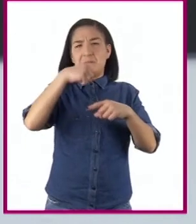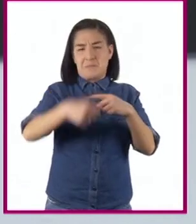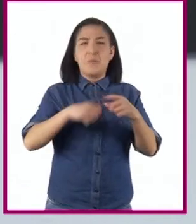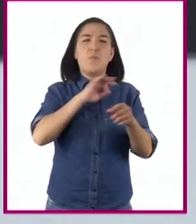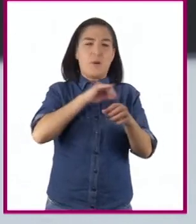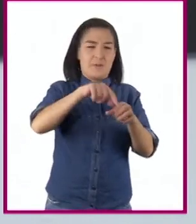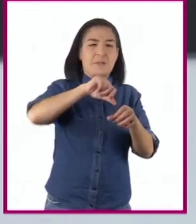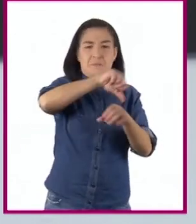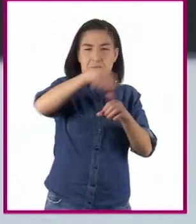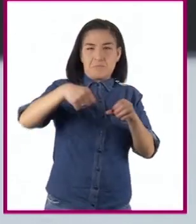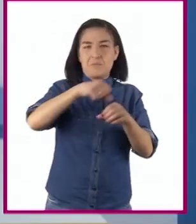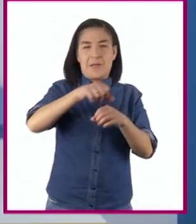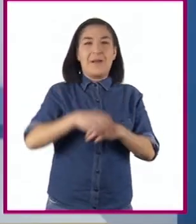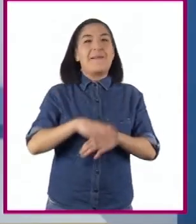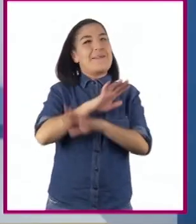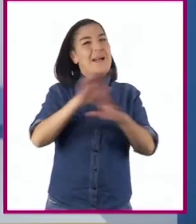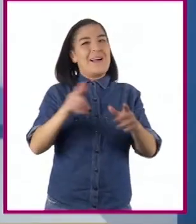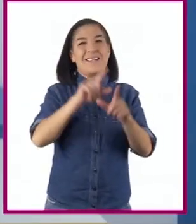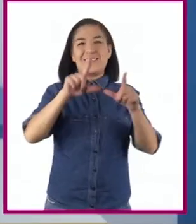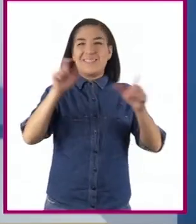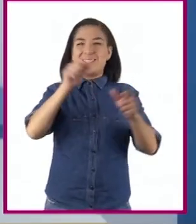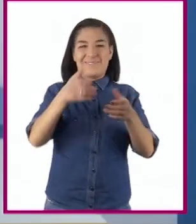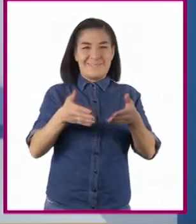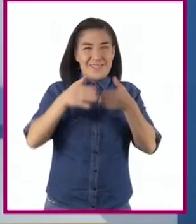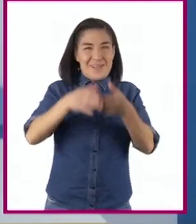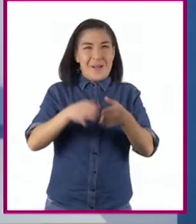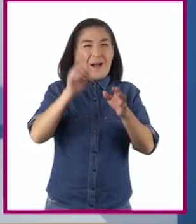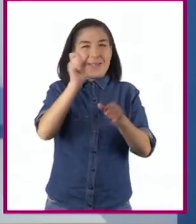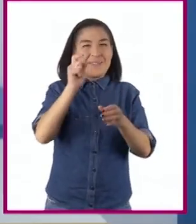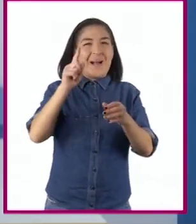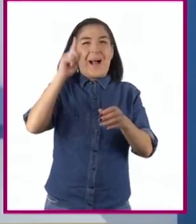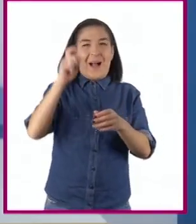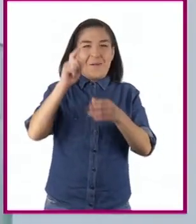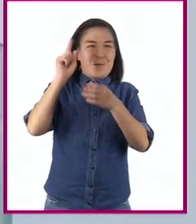Ya está listo nuestro submarino. Vamos a meterlo en el recipiente con agua.